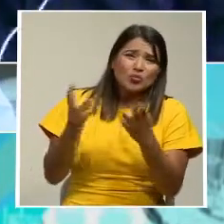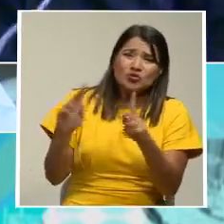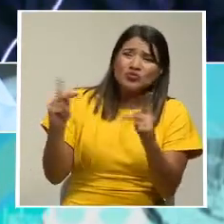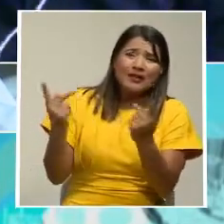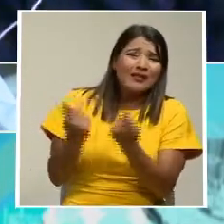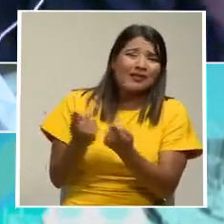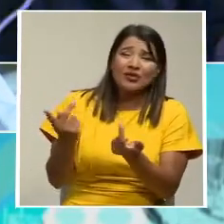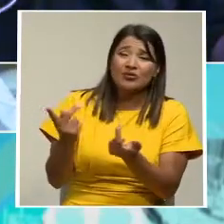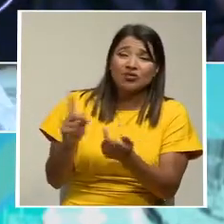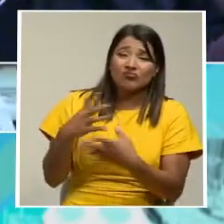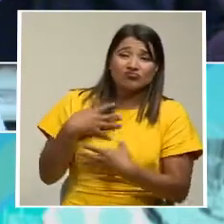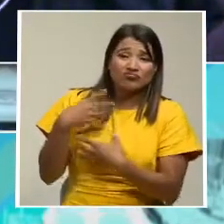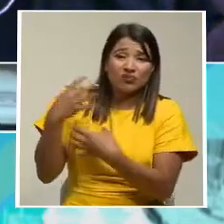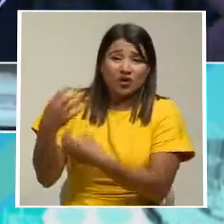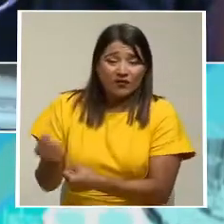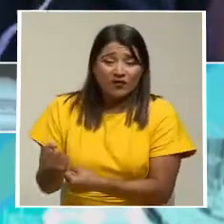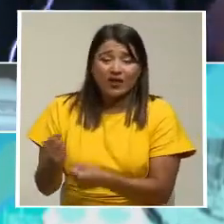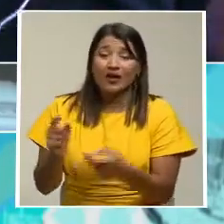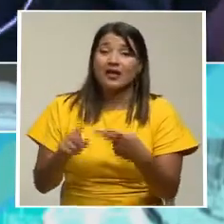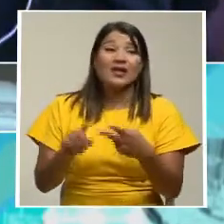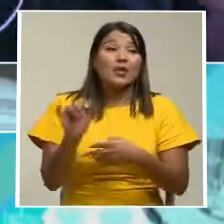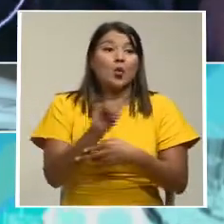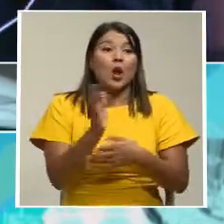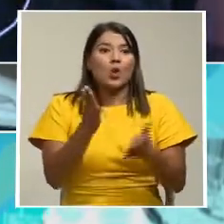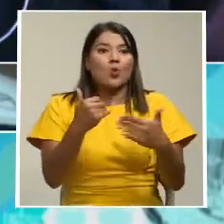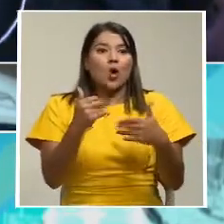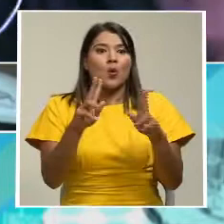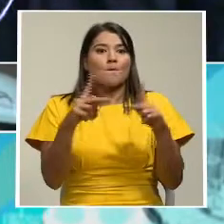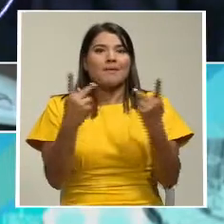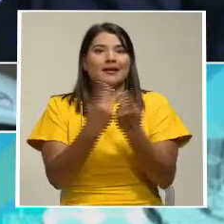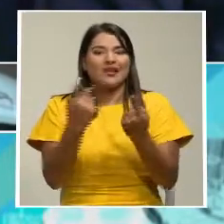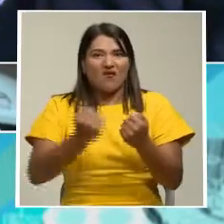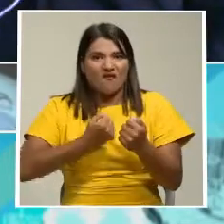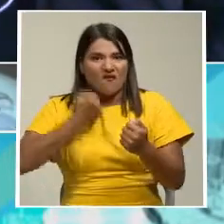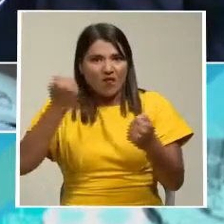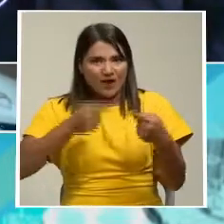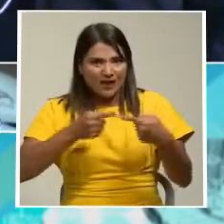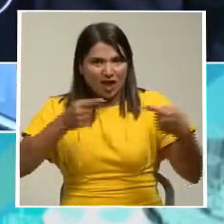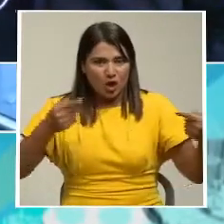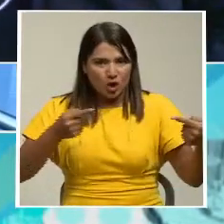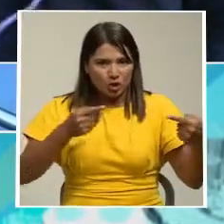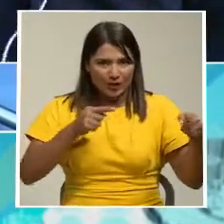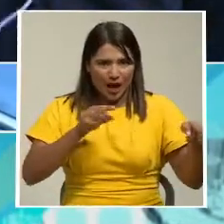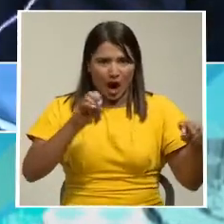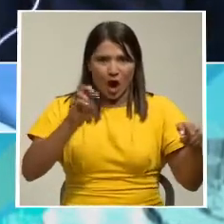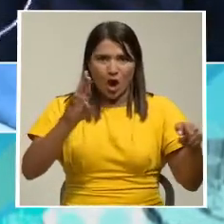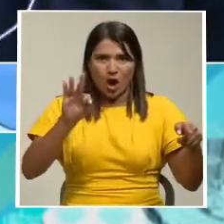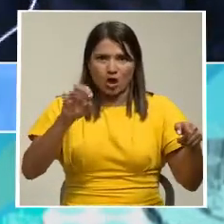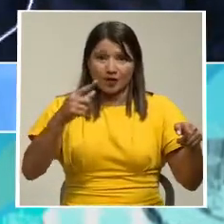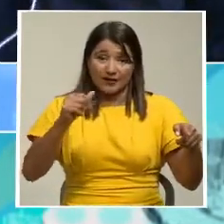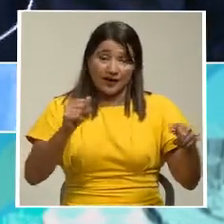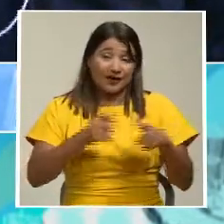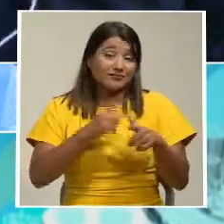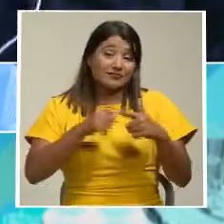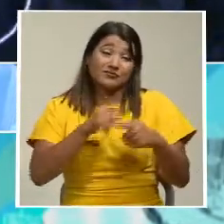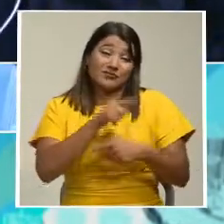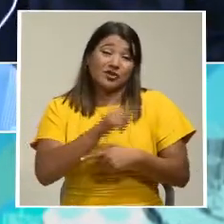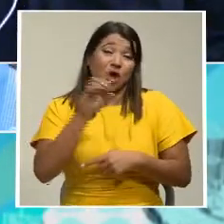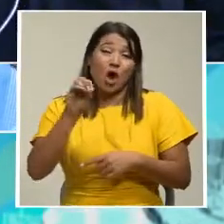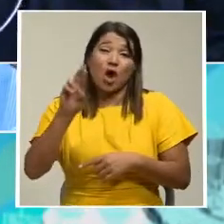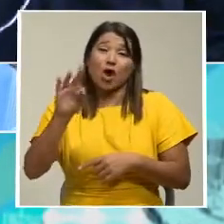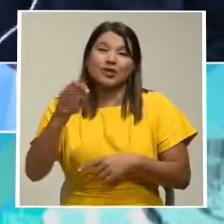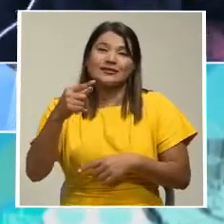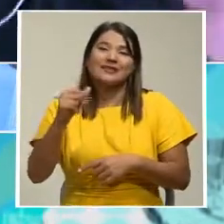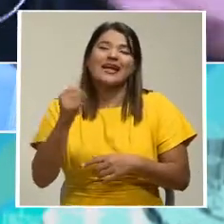también no hay una oposición fuerte, una figura fuerte, y por lo tanto Ortega sabe de que no hay